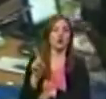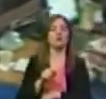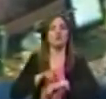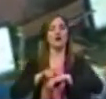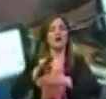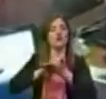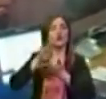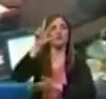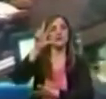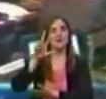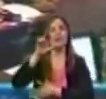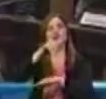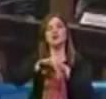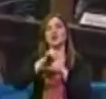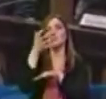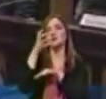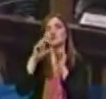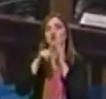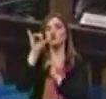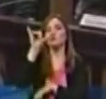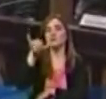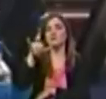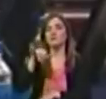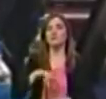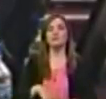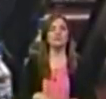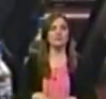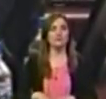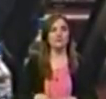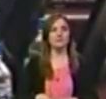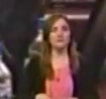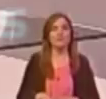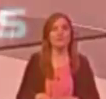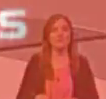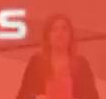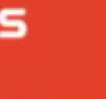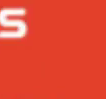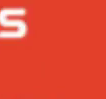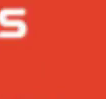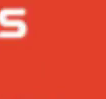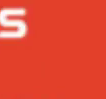las 15 horas 15 minutos de este sábado. En Quito, María Gracia Costa, 24 horas.